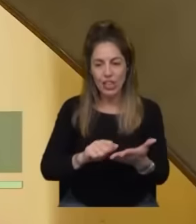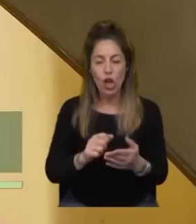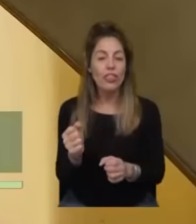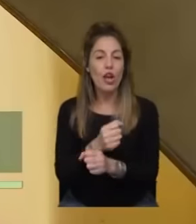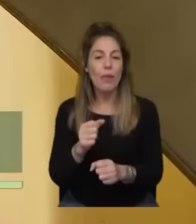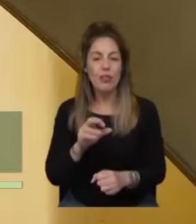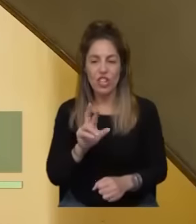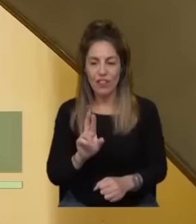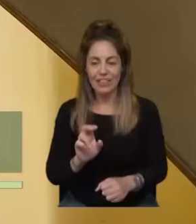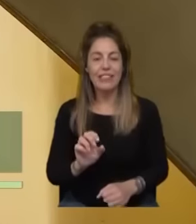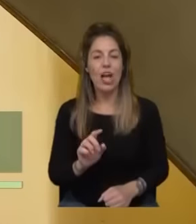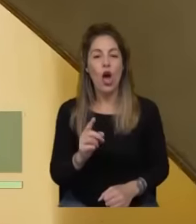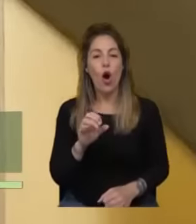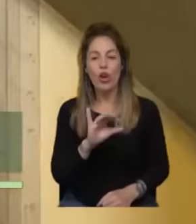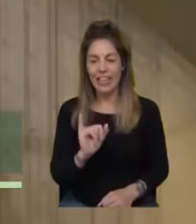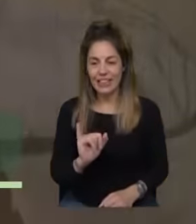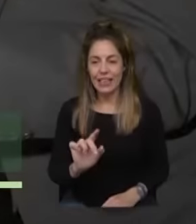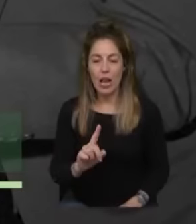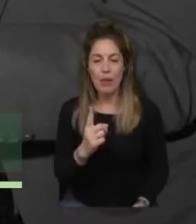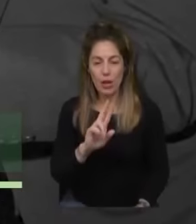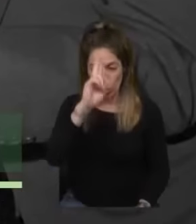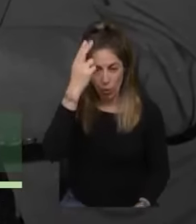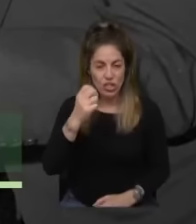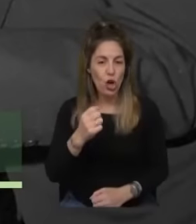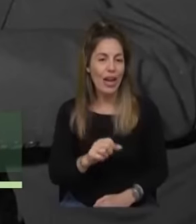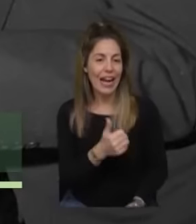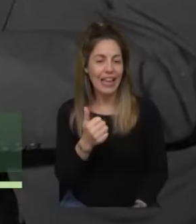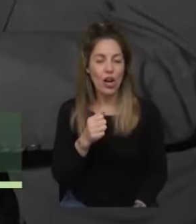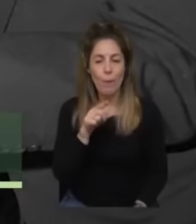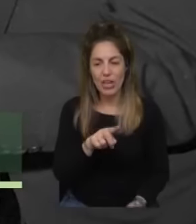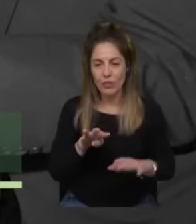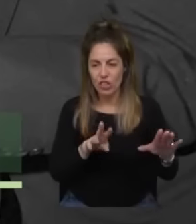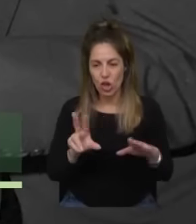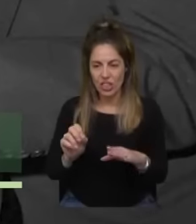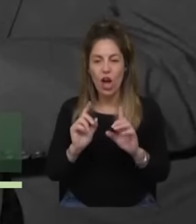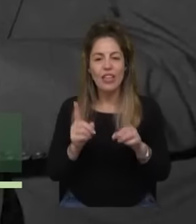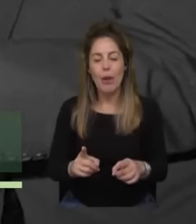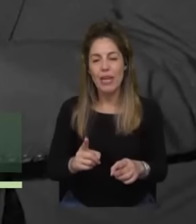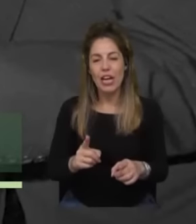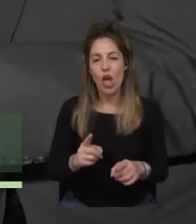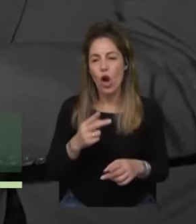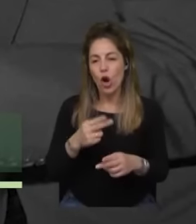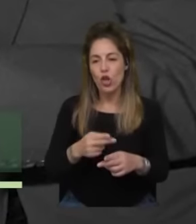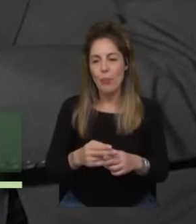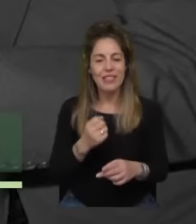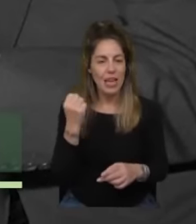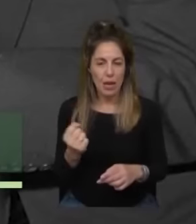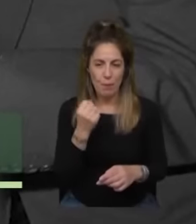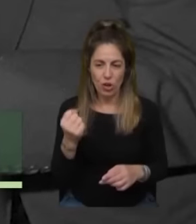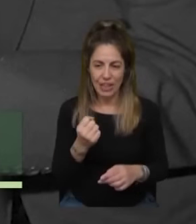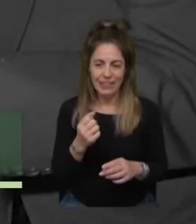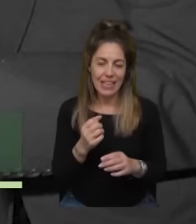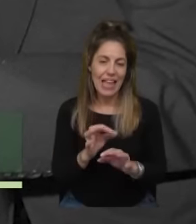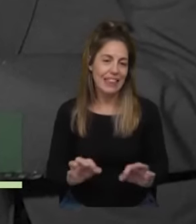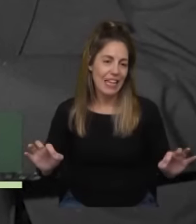habiendo sido Onetti el primer uruguayo en ganarlo en 1980, junto con creaciones de destacados nombres del cine, el arte, la música, la danza, el teatro